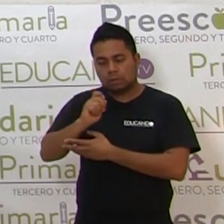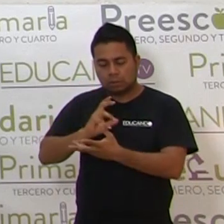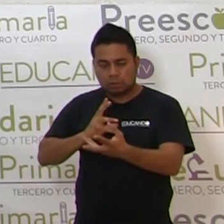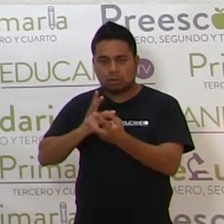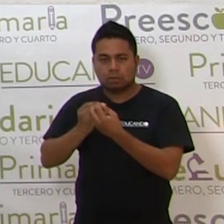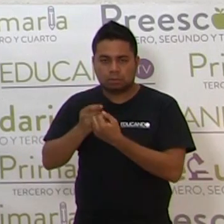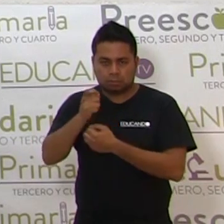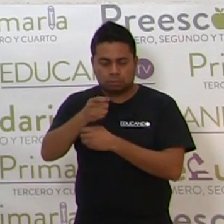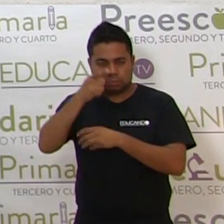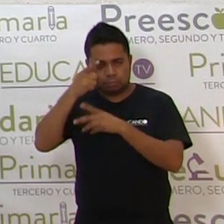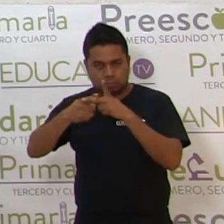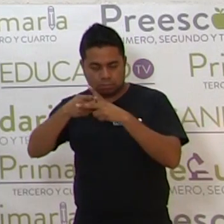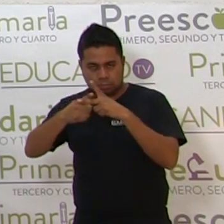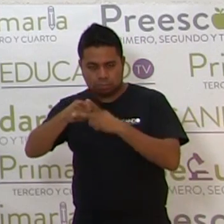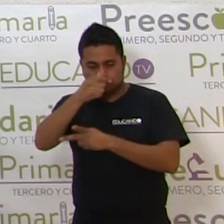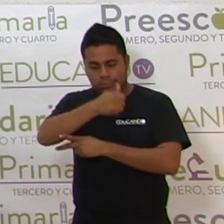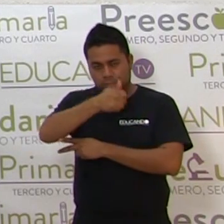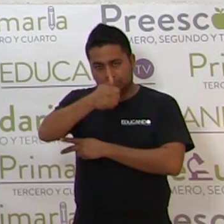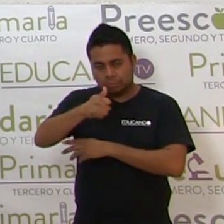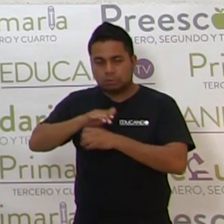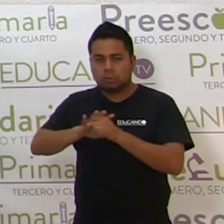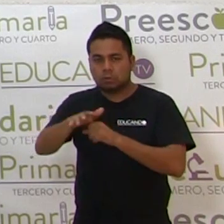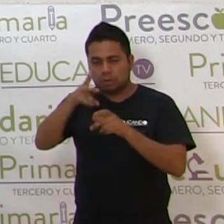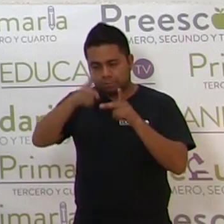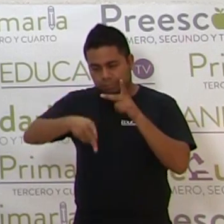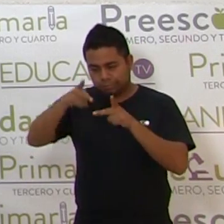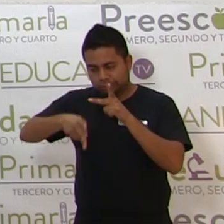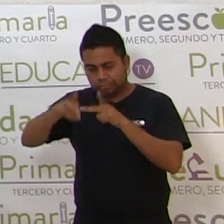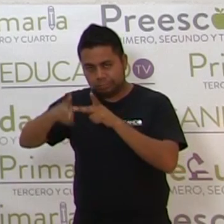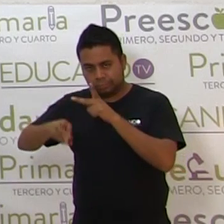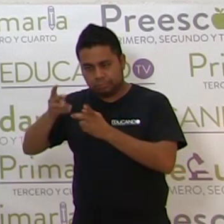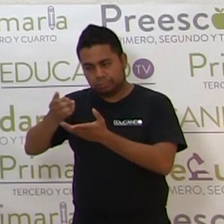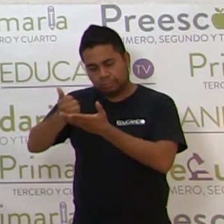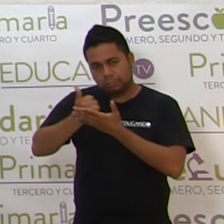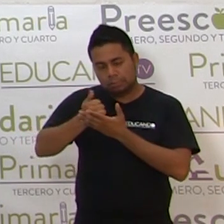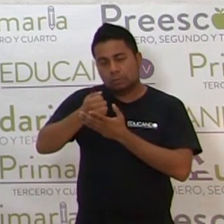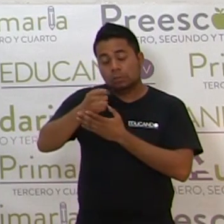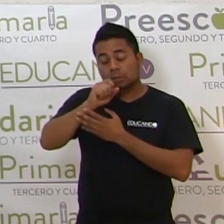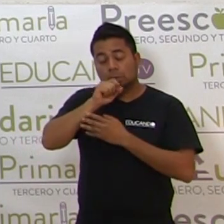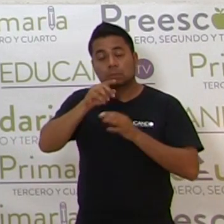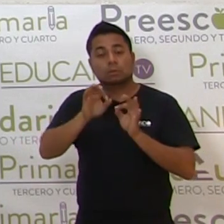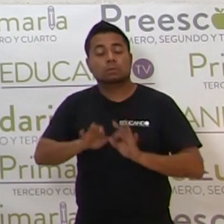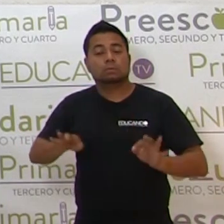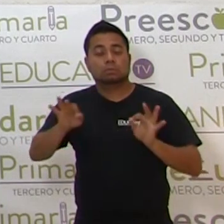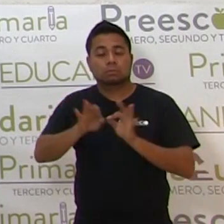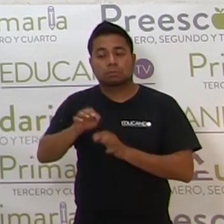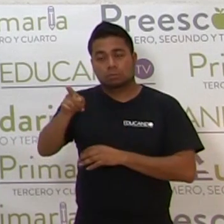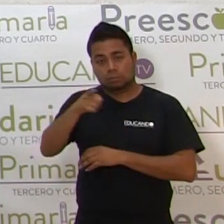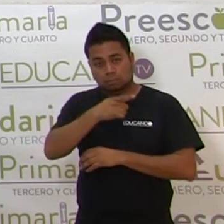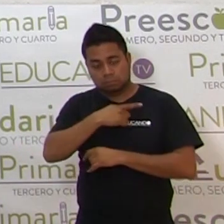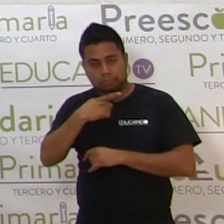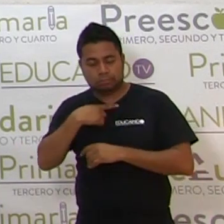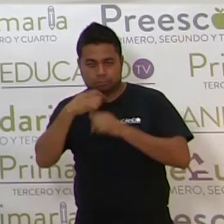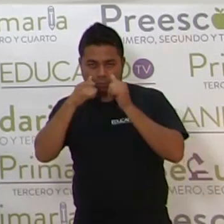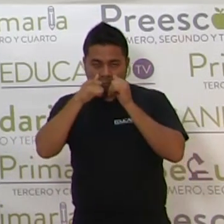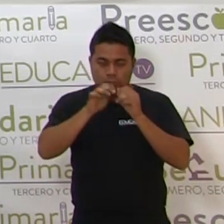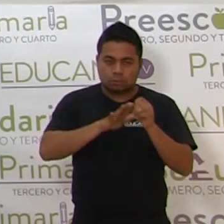lo que es el conteo de cada una de estas sílabas. Bien, es importante también de que tomes en cuenta